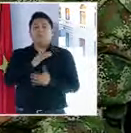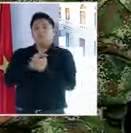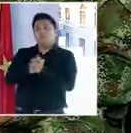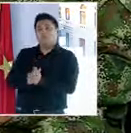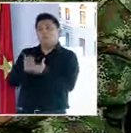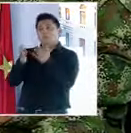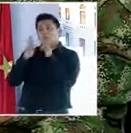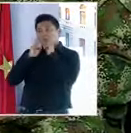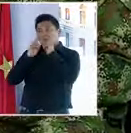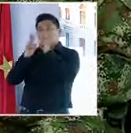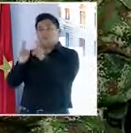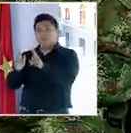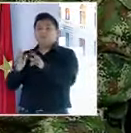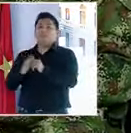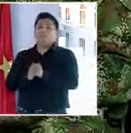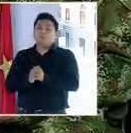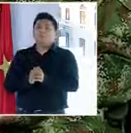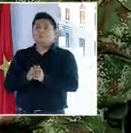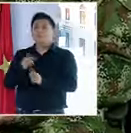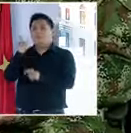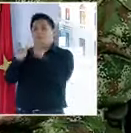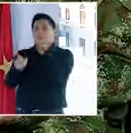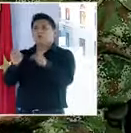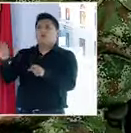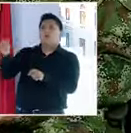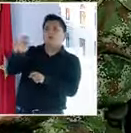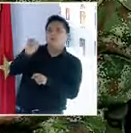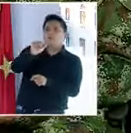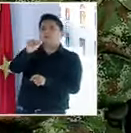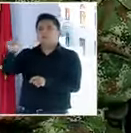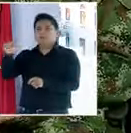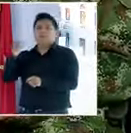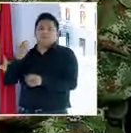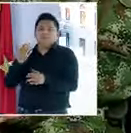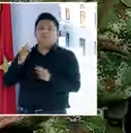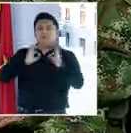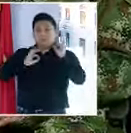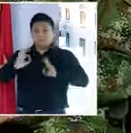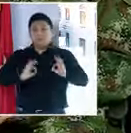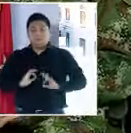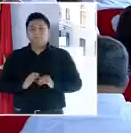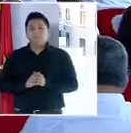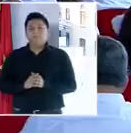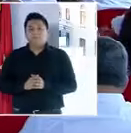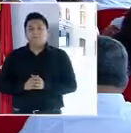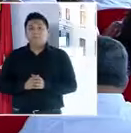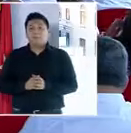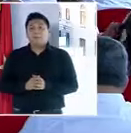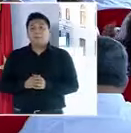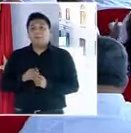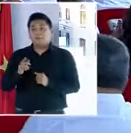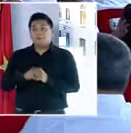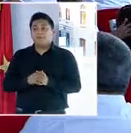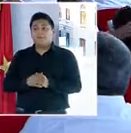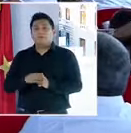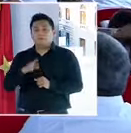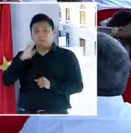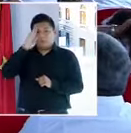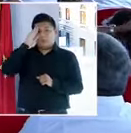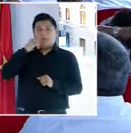ese reconocimiento a los hombres y mujeres del Ejército Nacional. Al Brigadier General Óscar Antonio